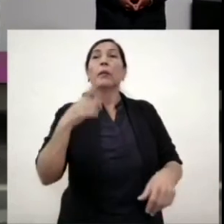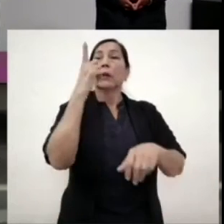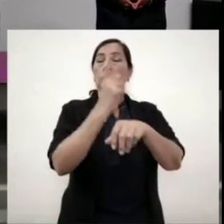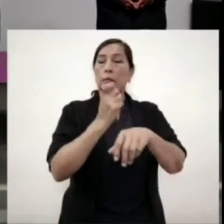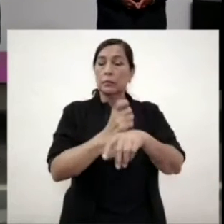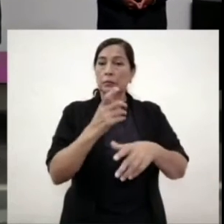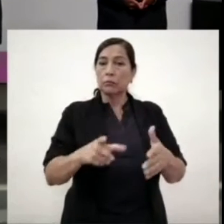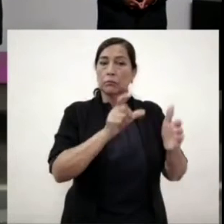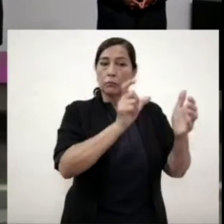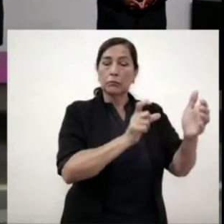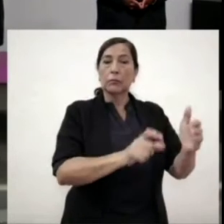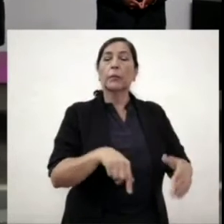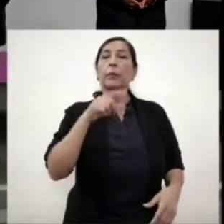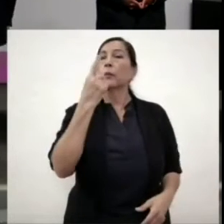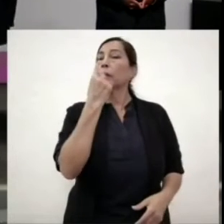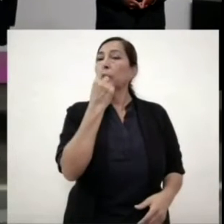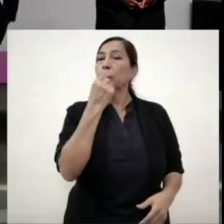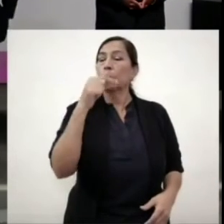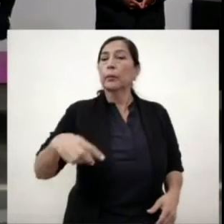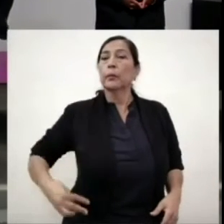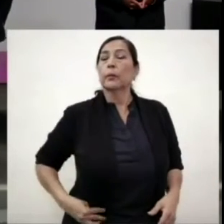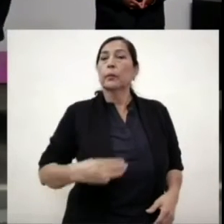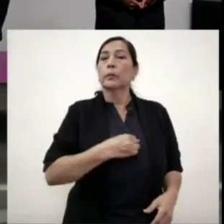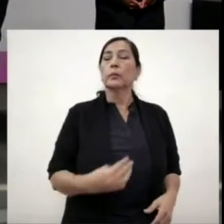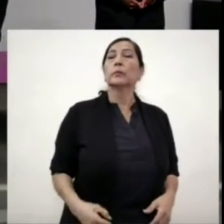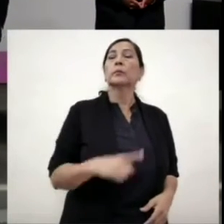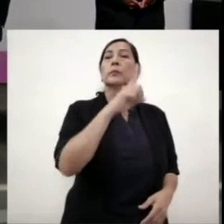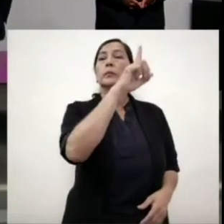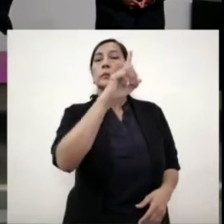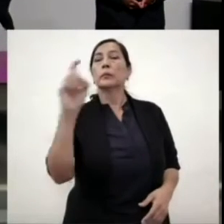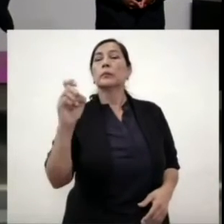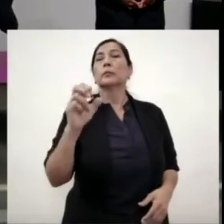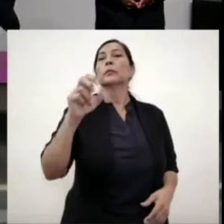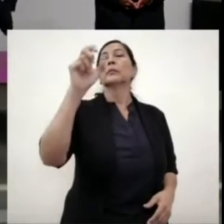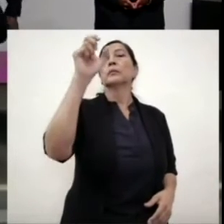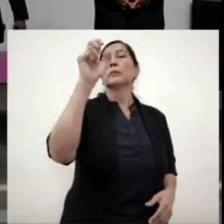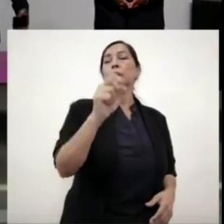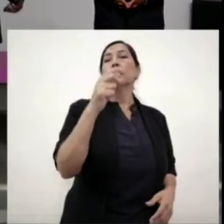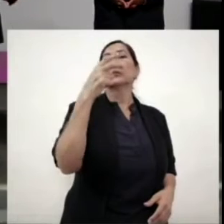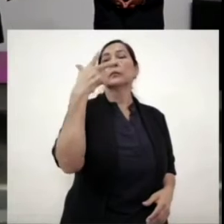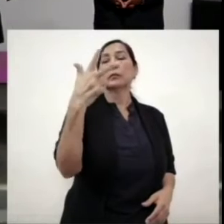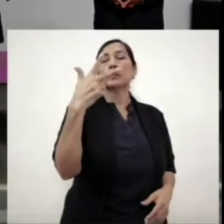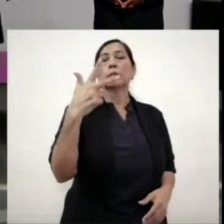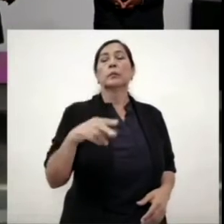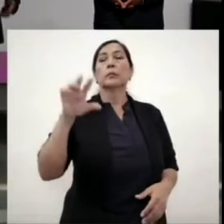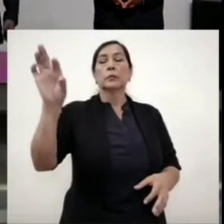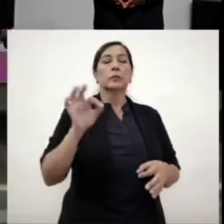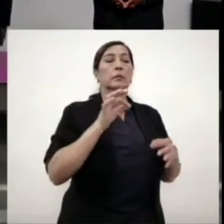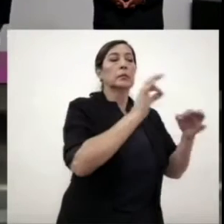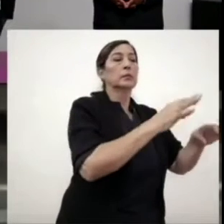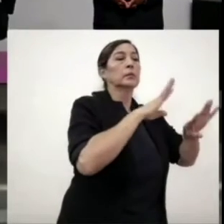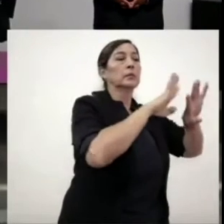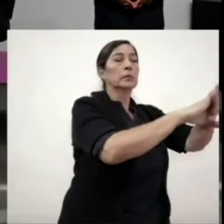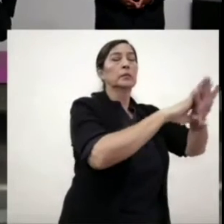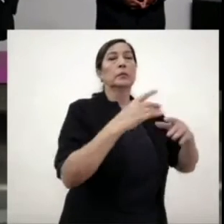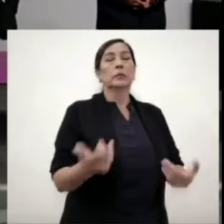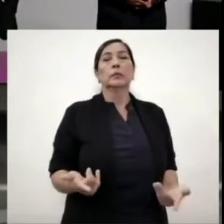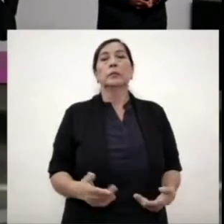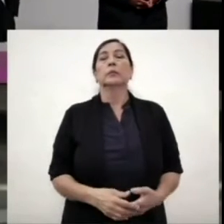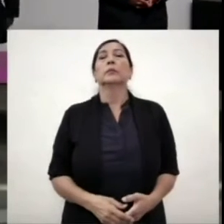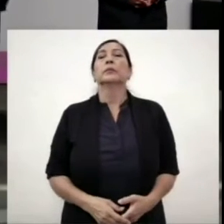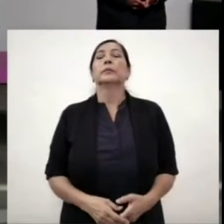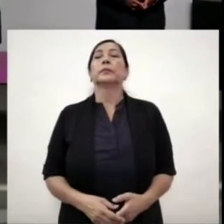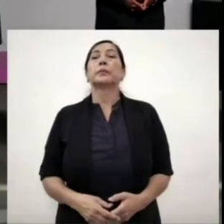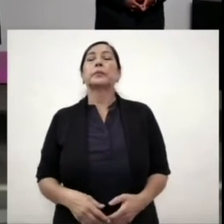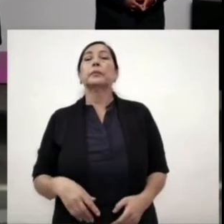Municipal ha generado un total de 128 puestas a disposición de la Fiscalía. Marzo refleja